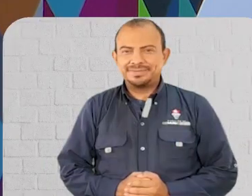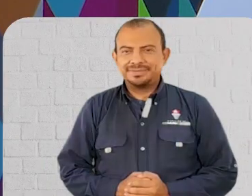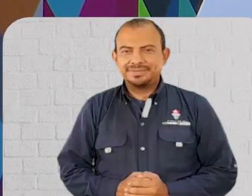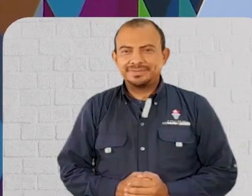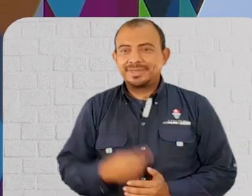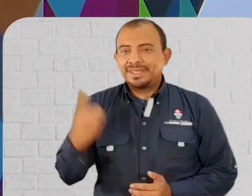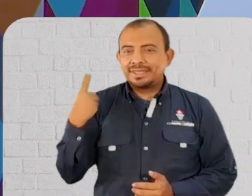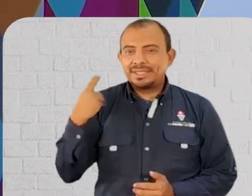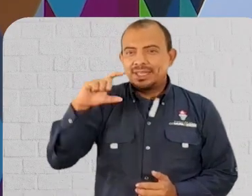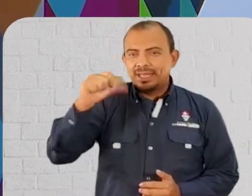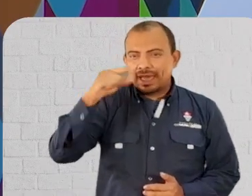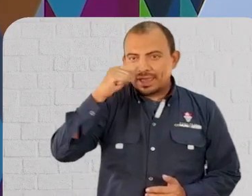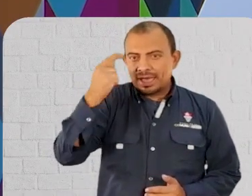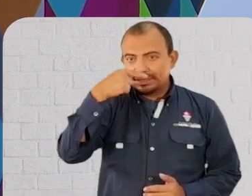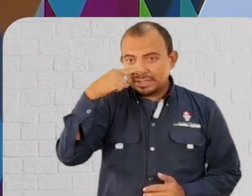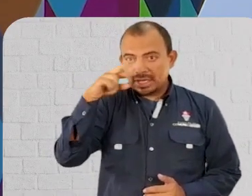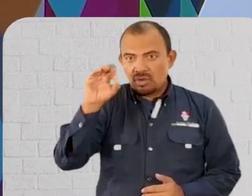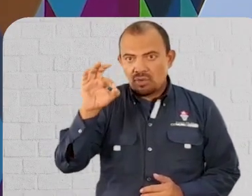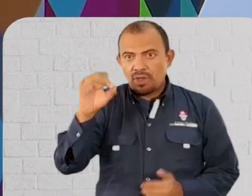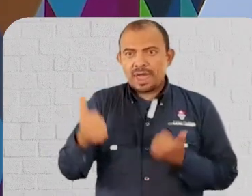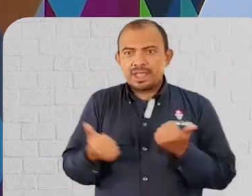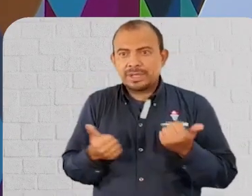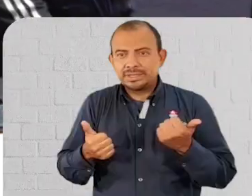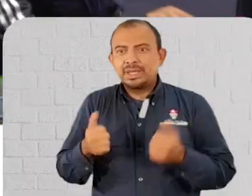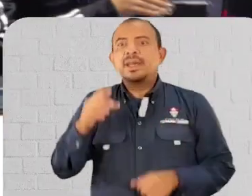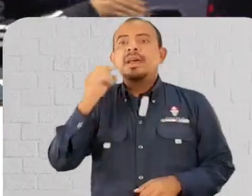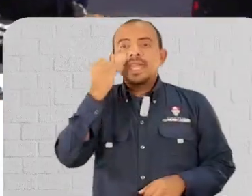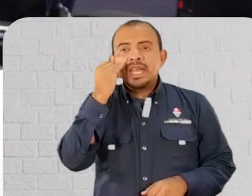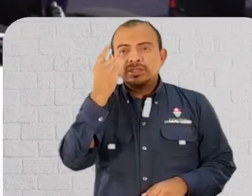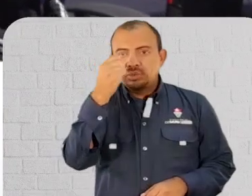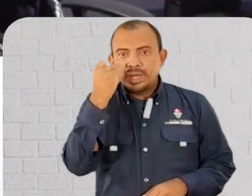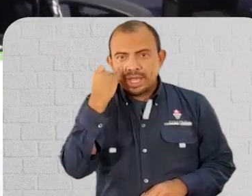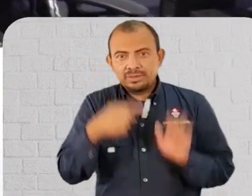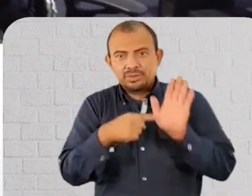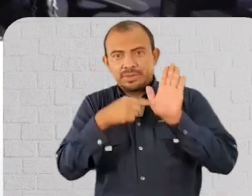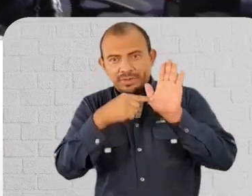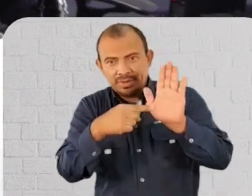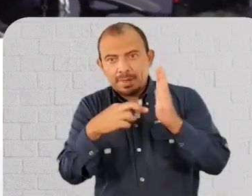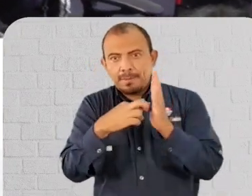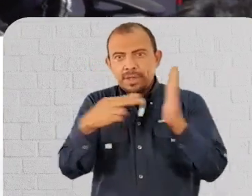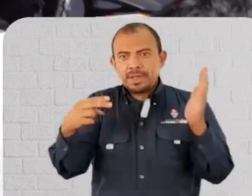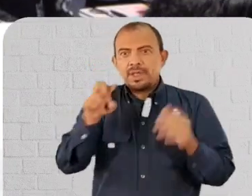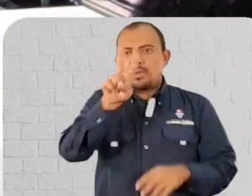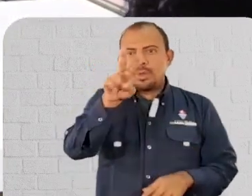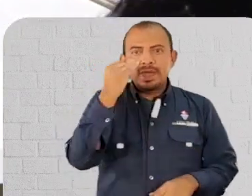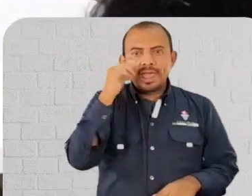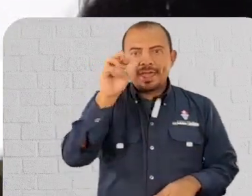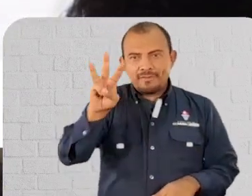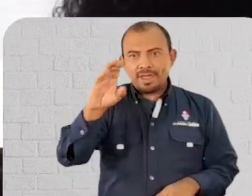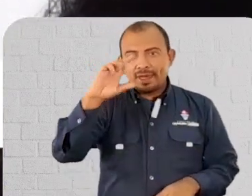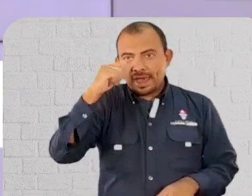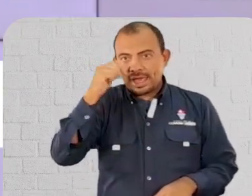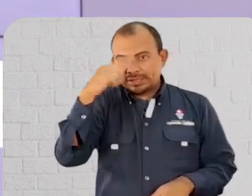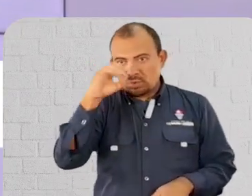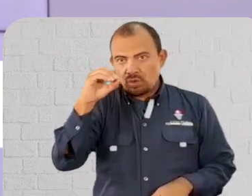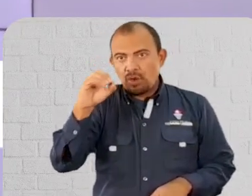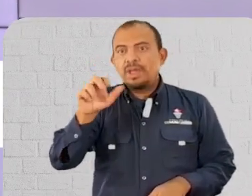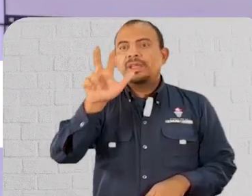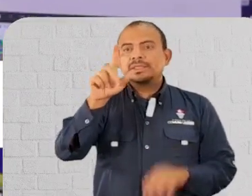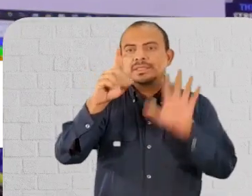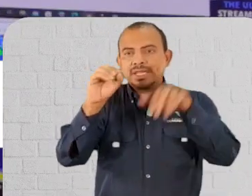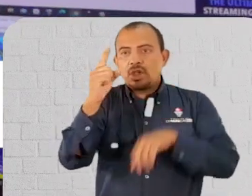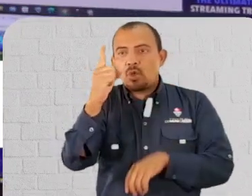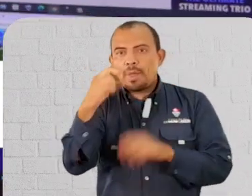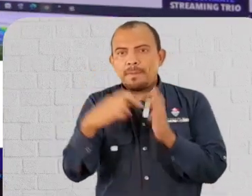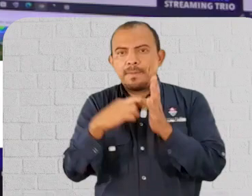La Dirección de Catastro y Administración del IUCI presentó el proyecto View Catastro 360, un proyecto